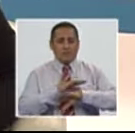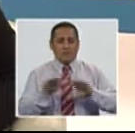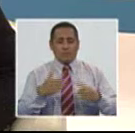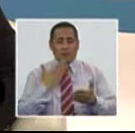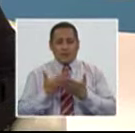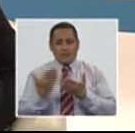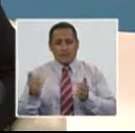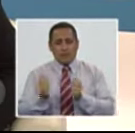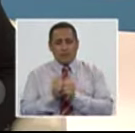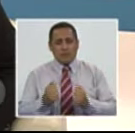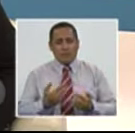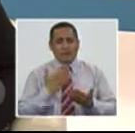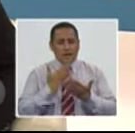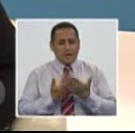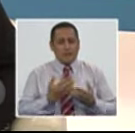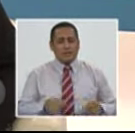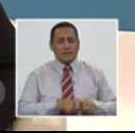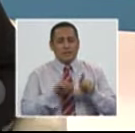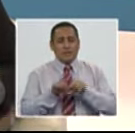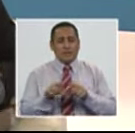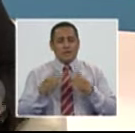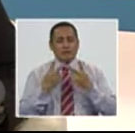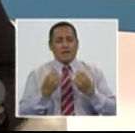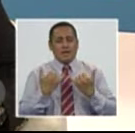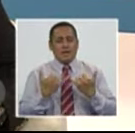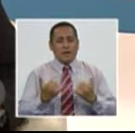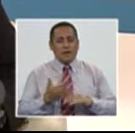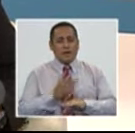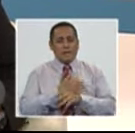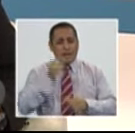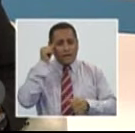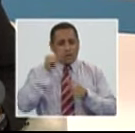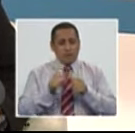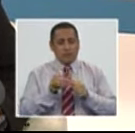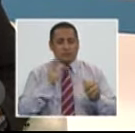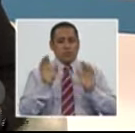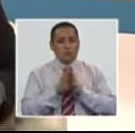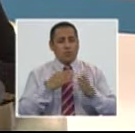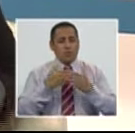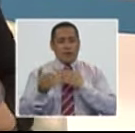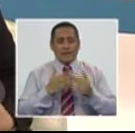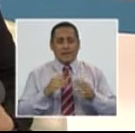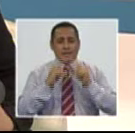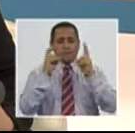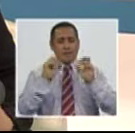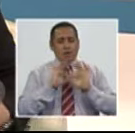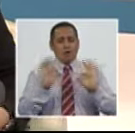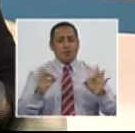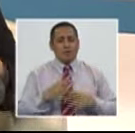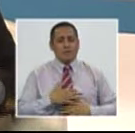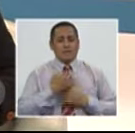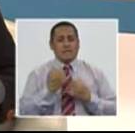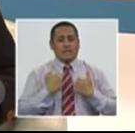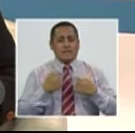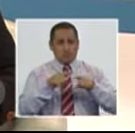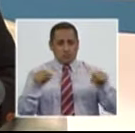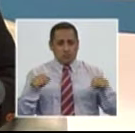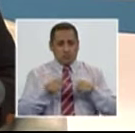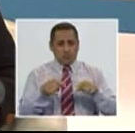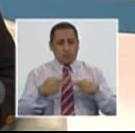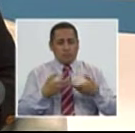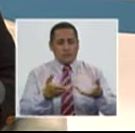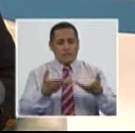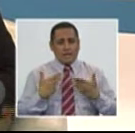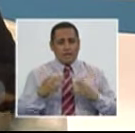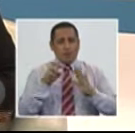al final gracias por haber estado con nosotros Gracias Felipe como siempre nos vamos no sin antes recordarle que cualquier tema o sugerencia ustedes estimen